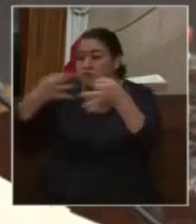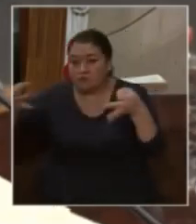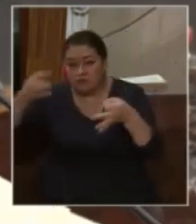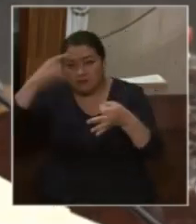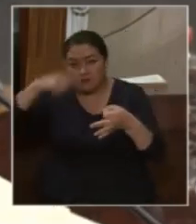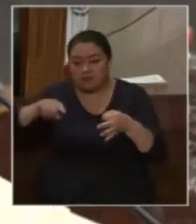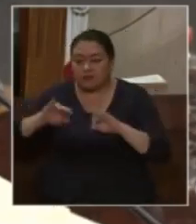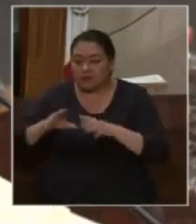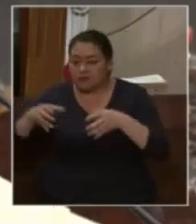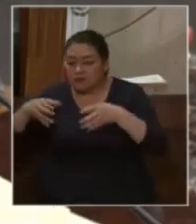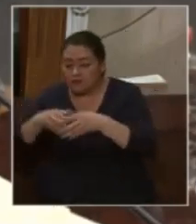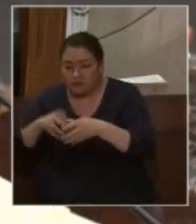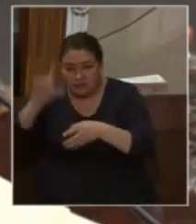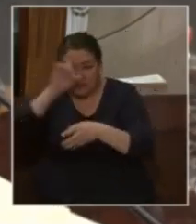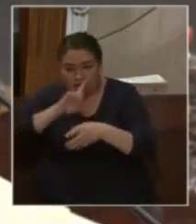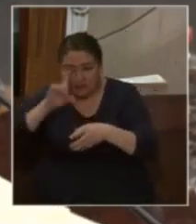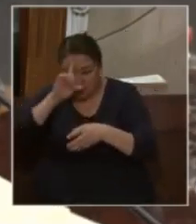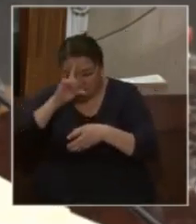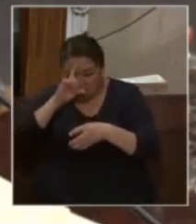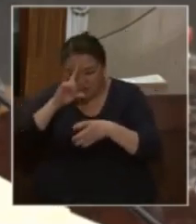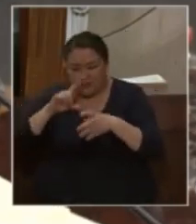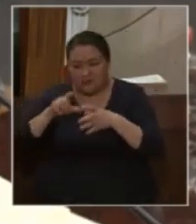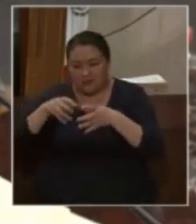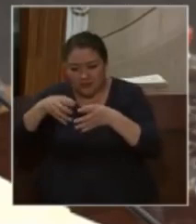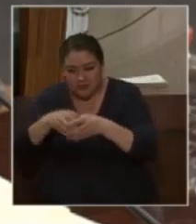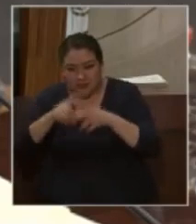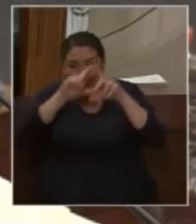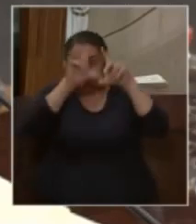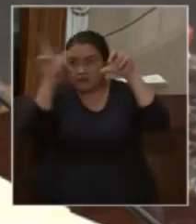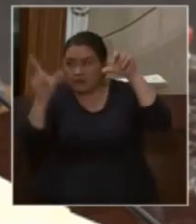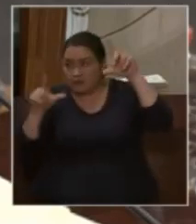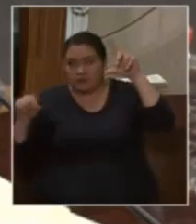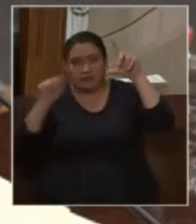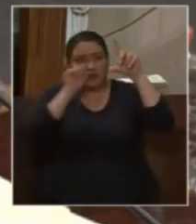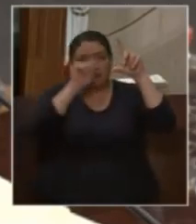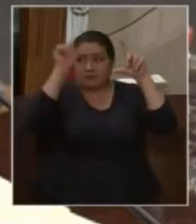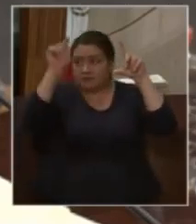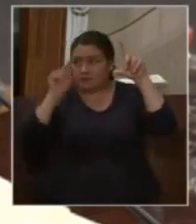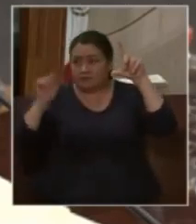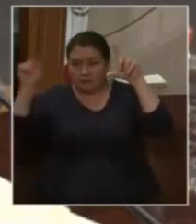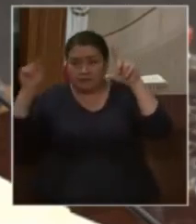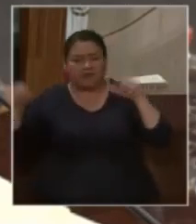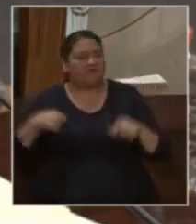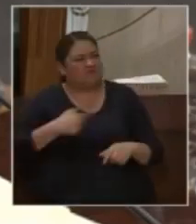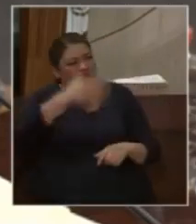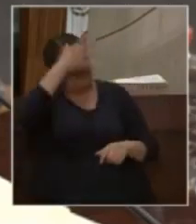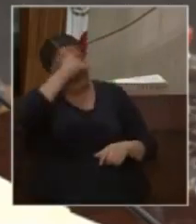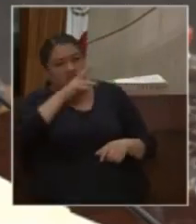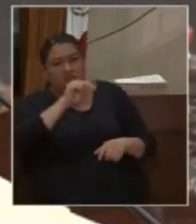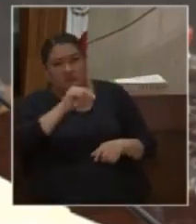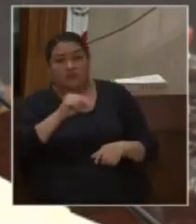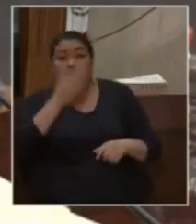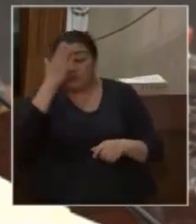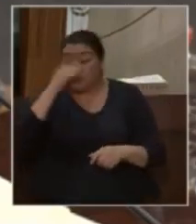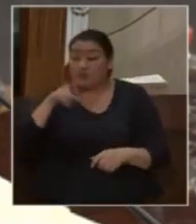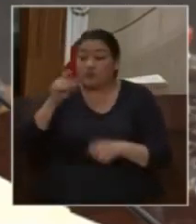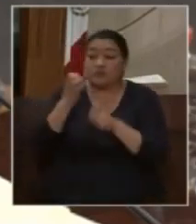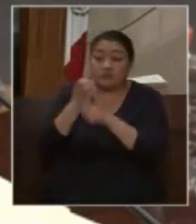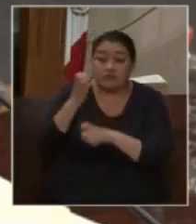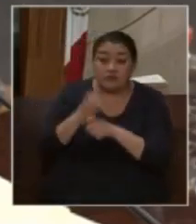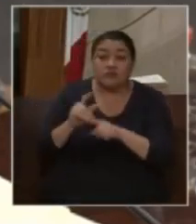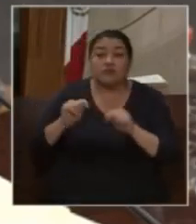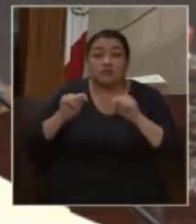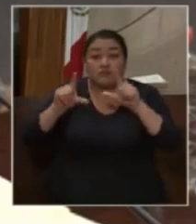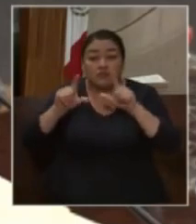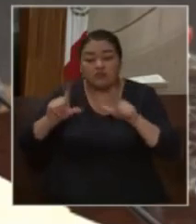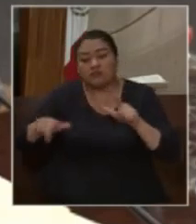y los consejeros electorales de los organismos públicos locales de diversas entidades federativas, entre ellas la del Estado de Tlaxcala